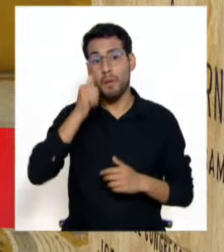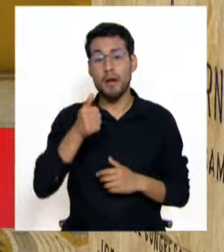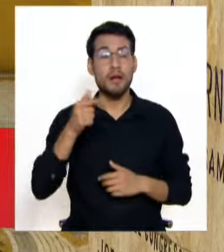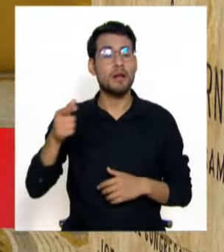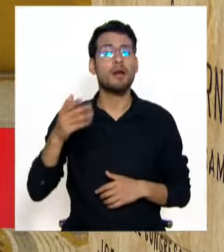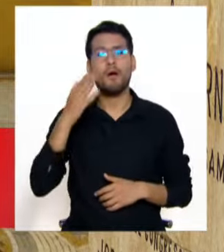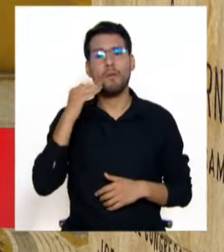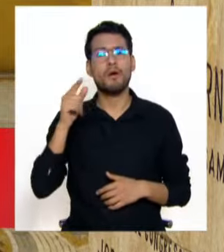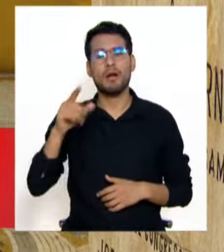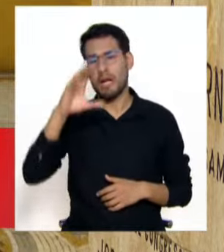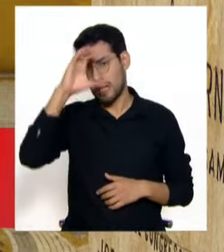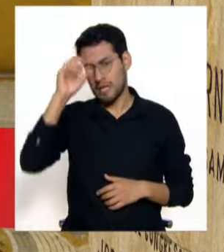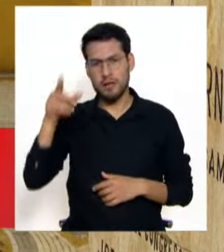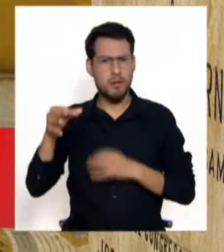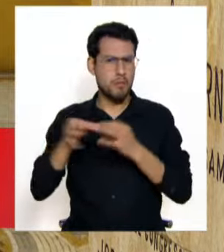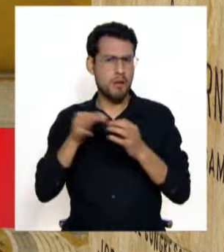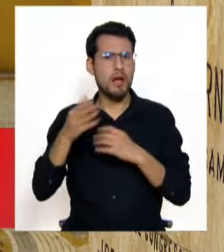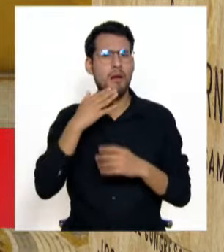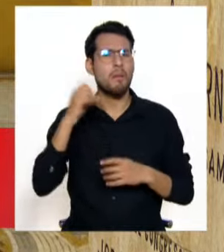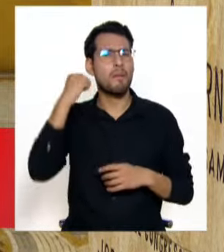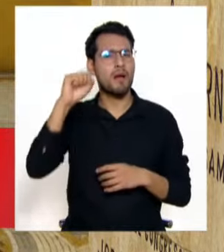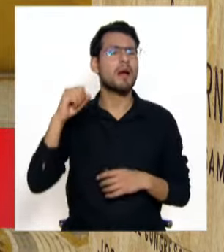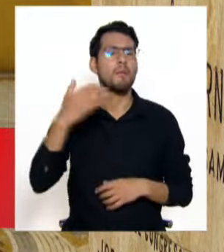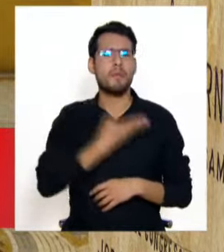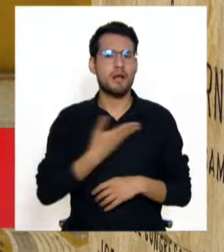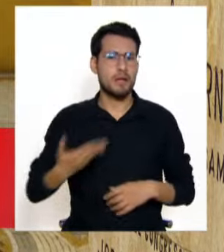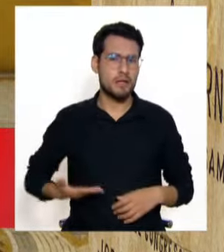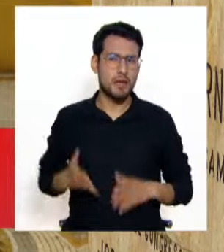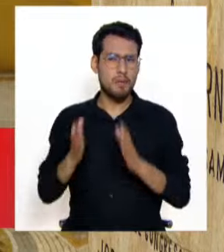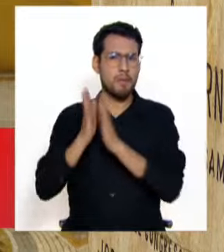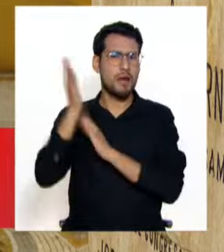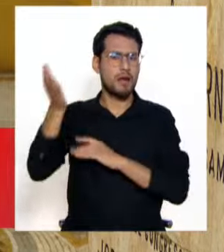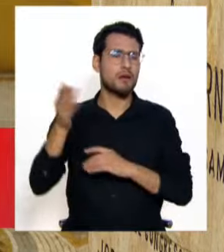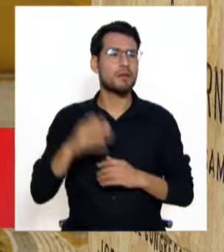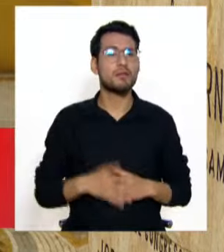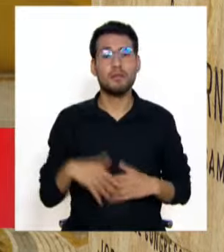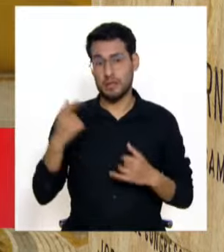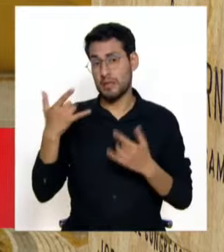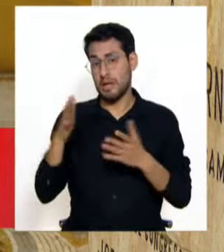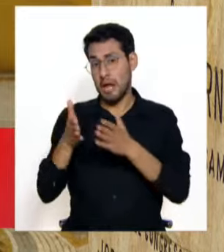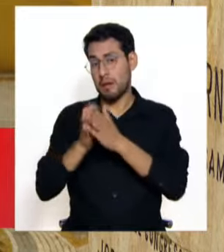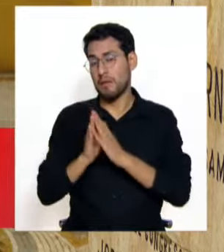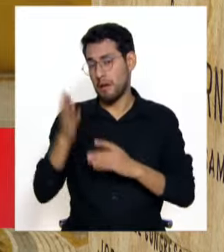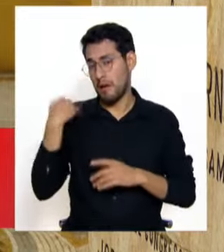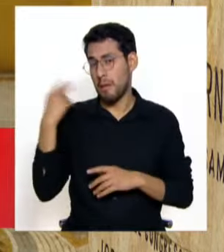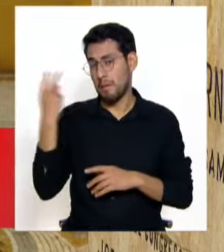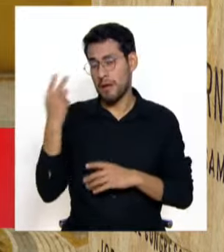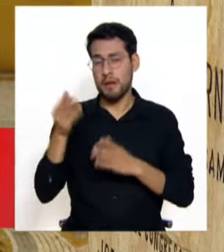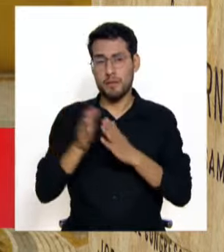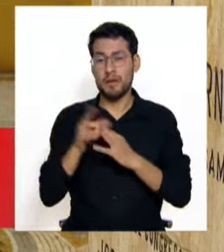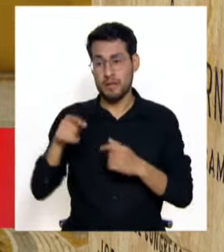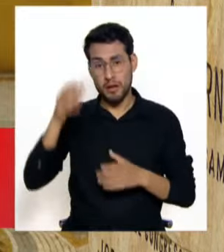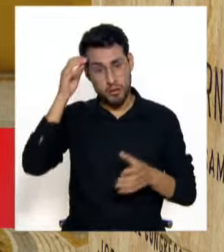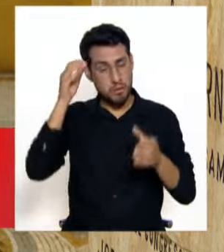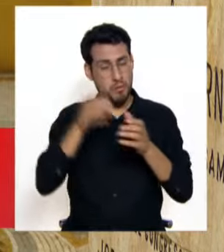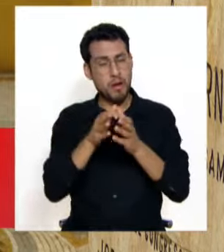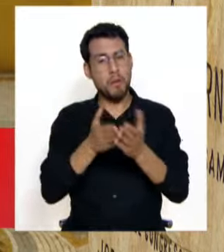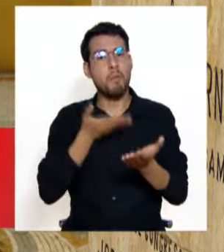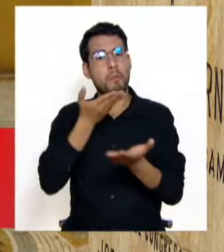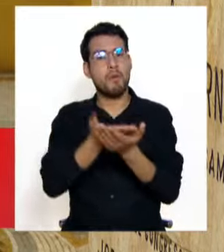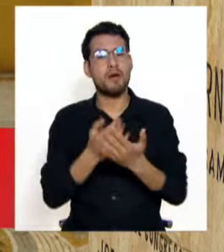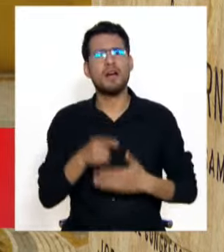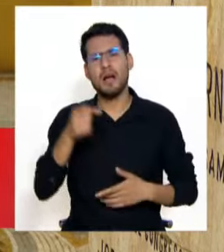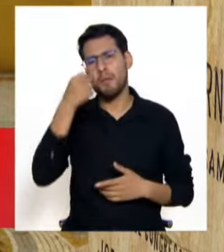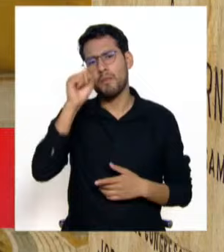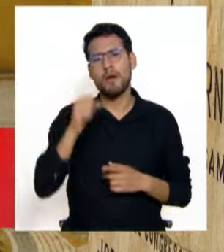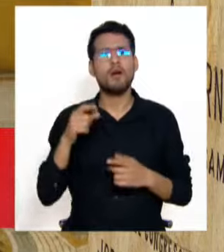el canciller a sustentar el viaje de la presidenta Dina Boluarte, el cual ya ha solicitado el viernes pasado aquí al Parlamento, y este